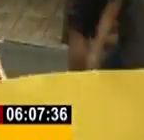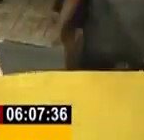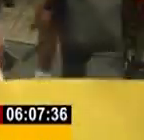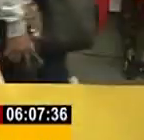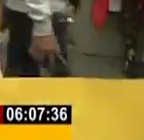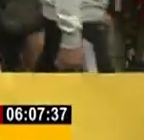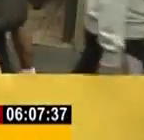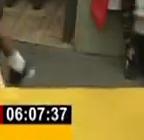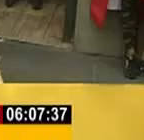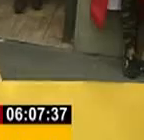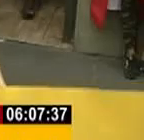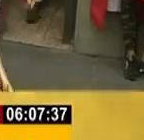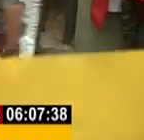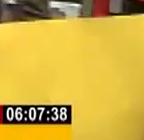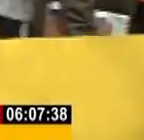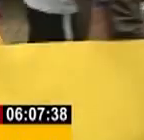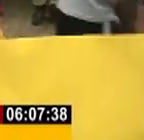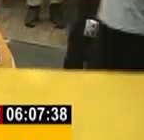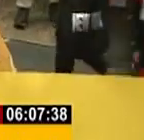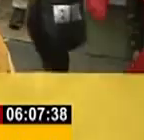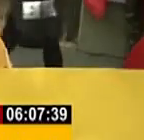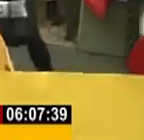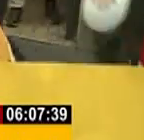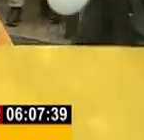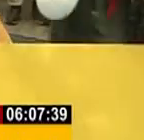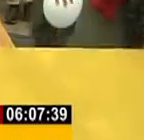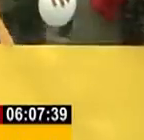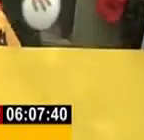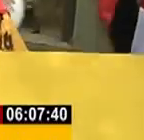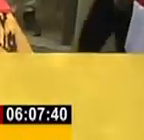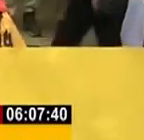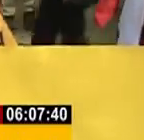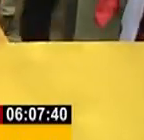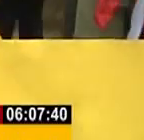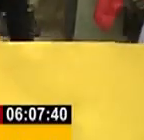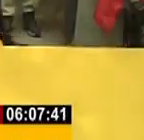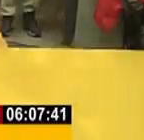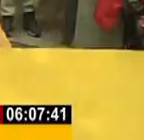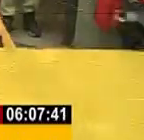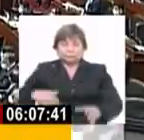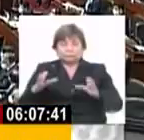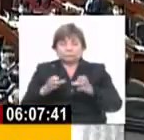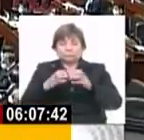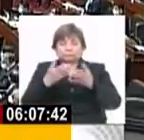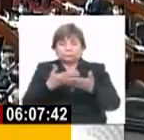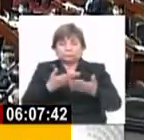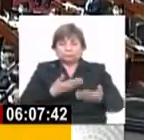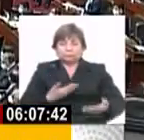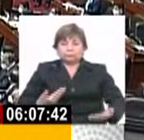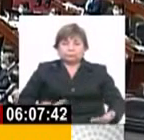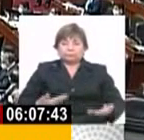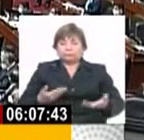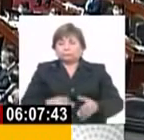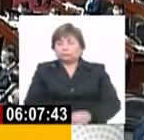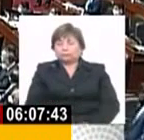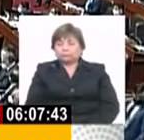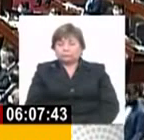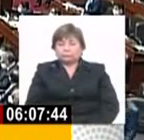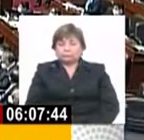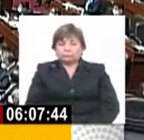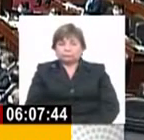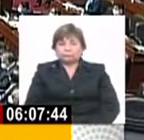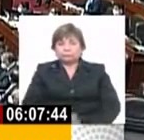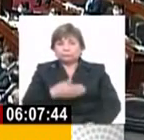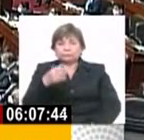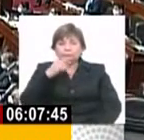yo hasta ahora no entiendo no me explico todo se le puede dar a uno a uno a uno delante de